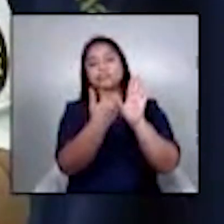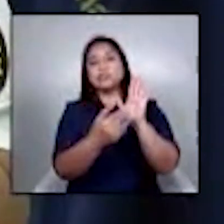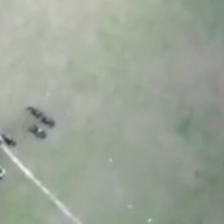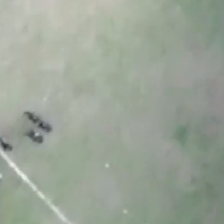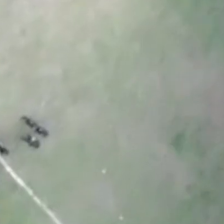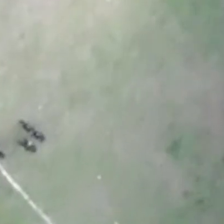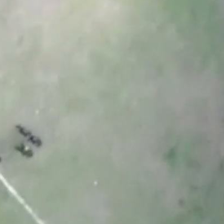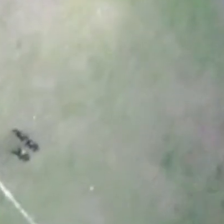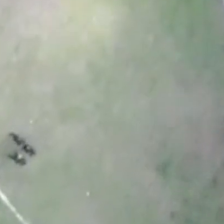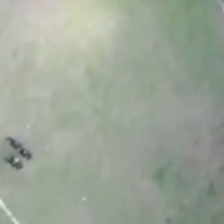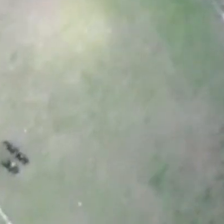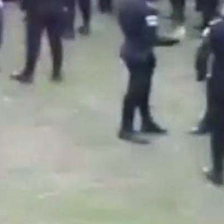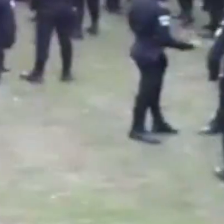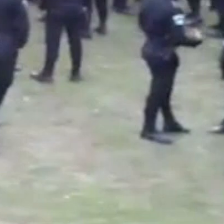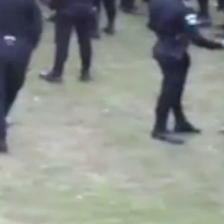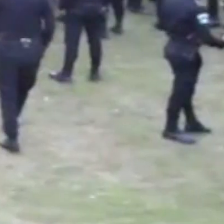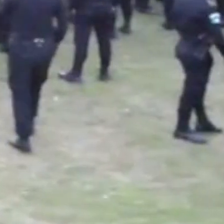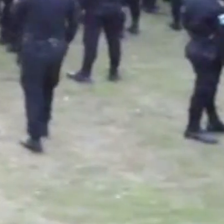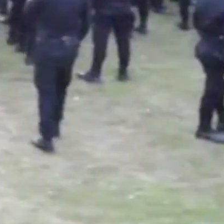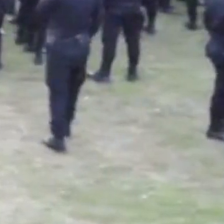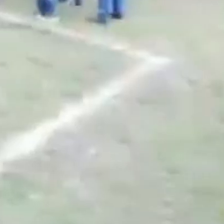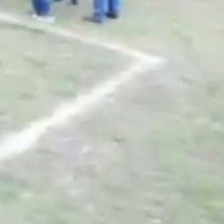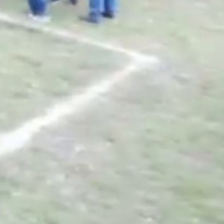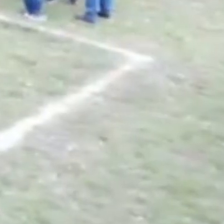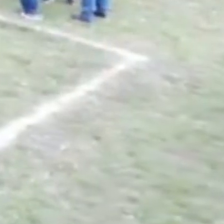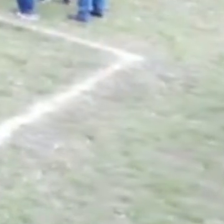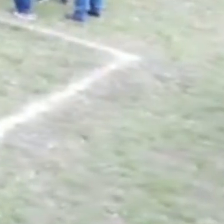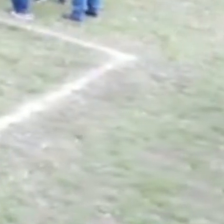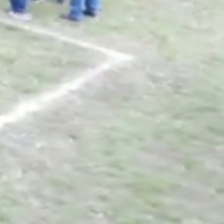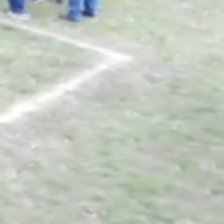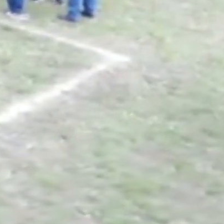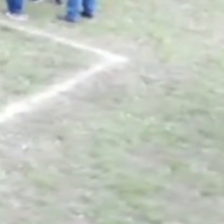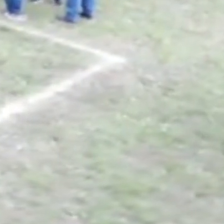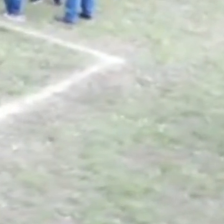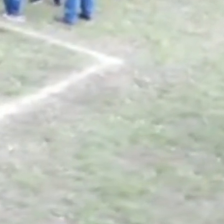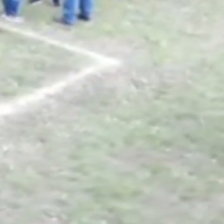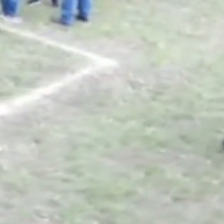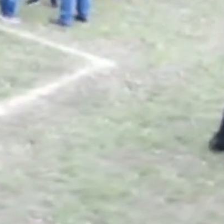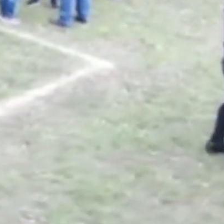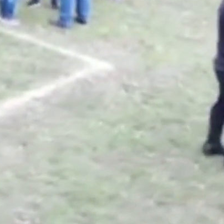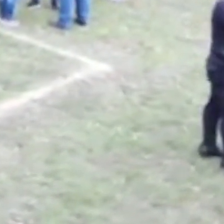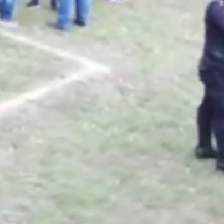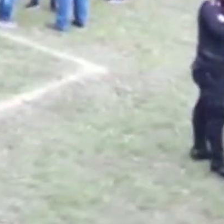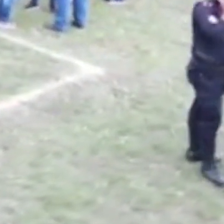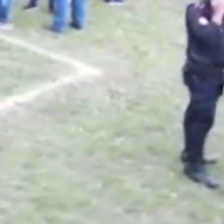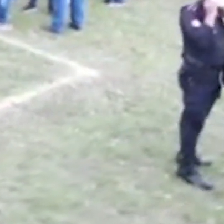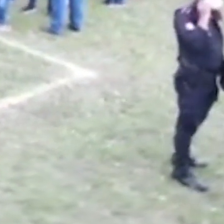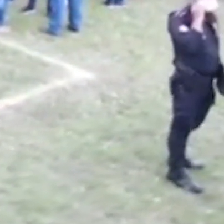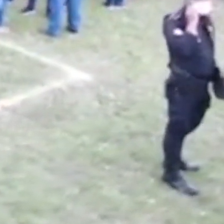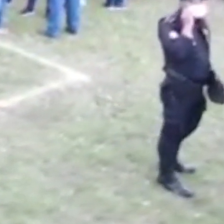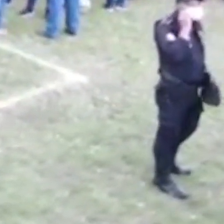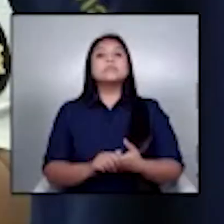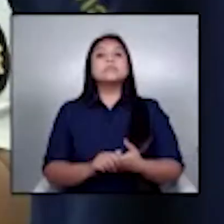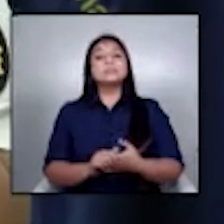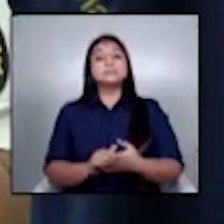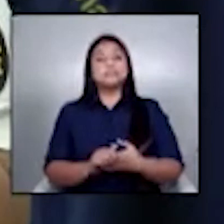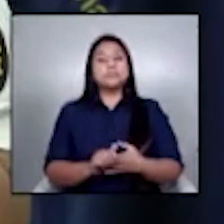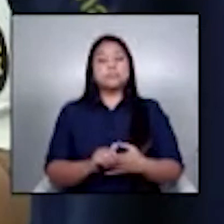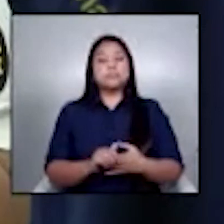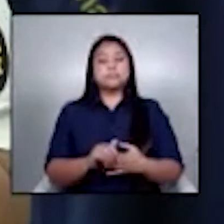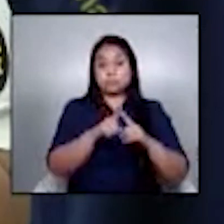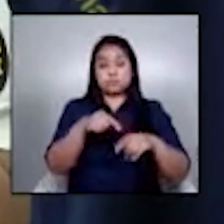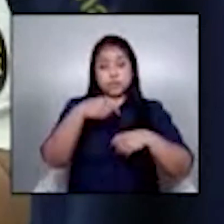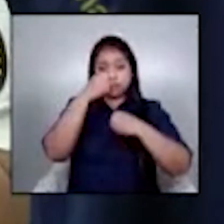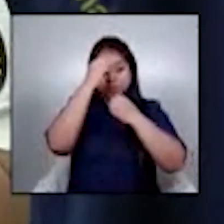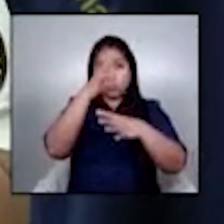mandando un mensaje claro para los demás agentes y personal de la PNC para que no se sigan cometiendo estos actos. El mensaje